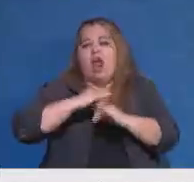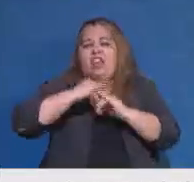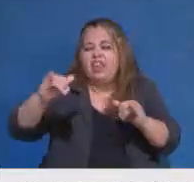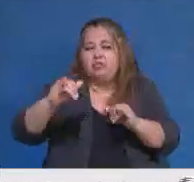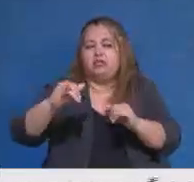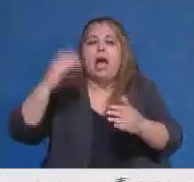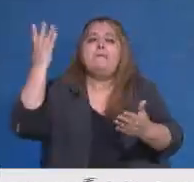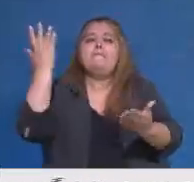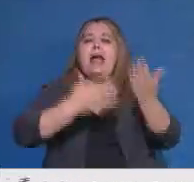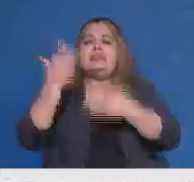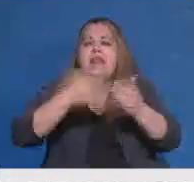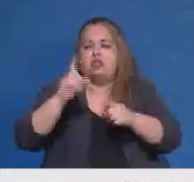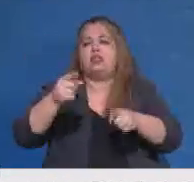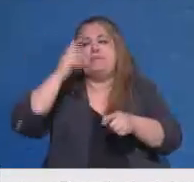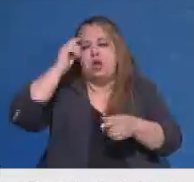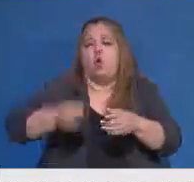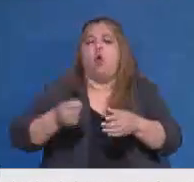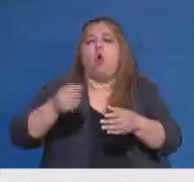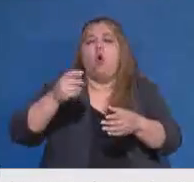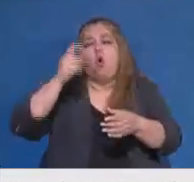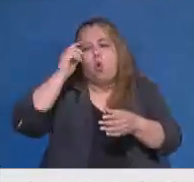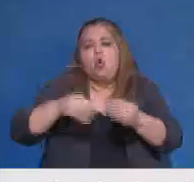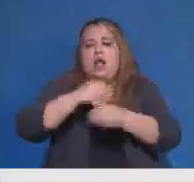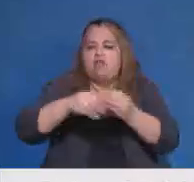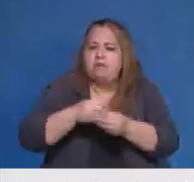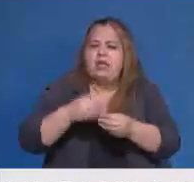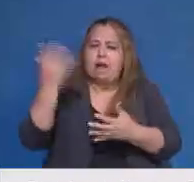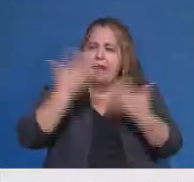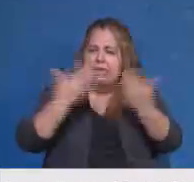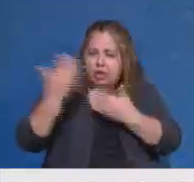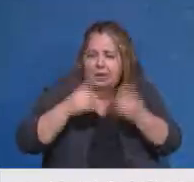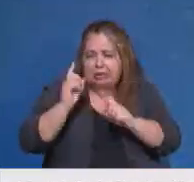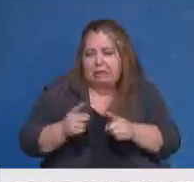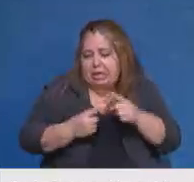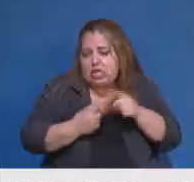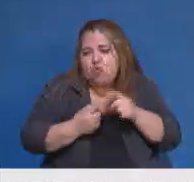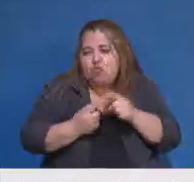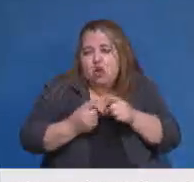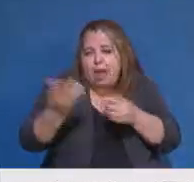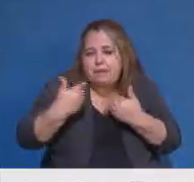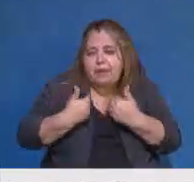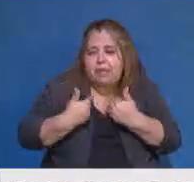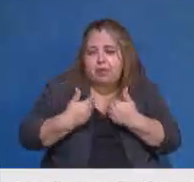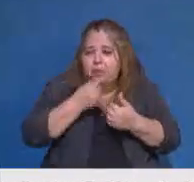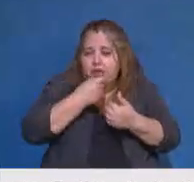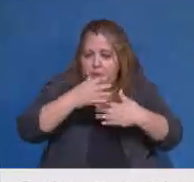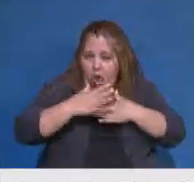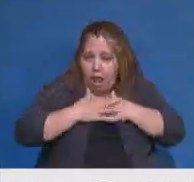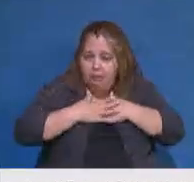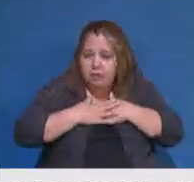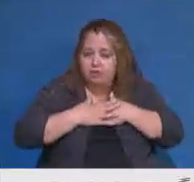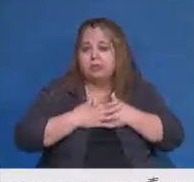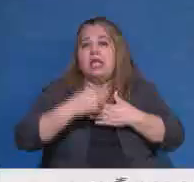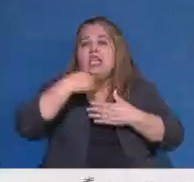través de los juzgados de familia. Por ejemplo, hay casos, en mi caso, a mí se retiran los chicos del